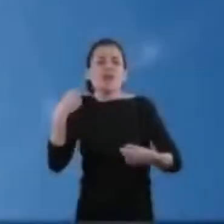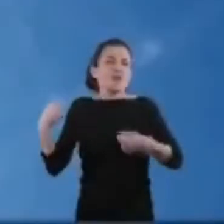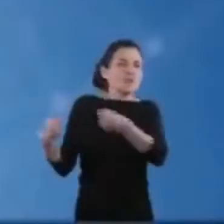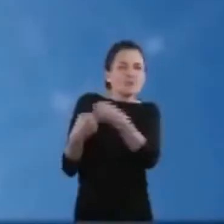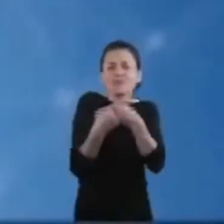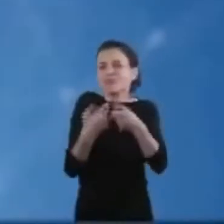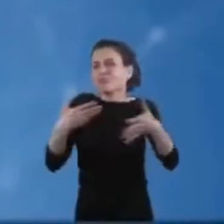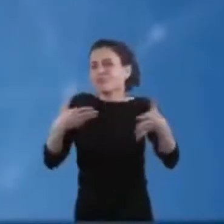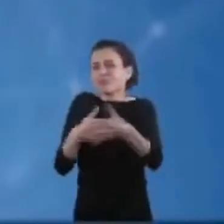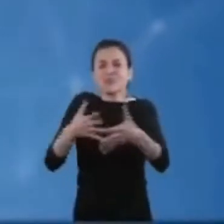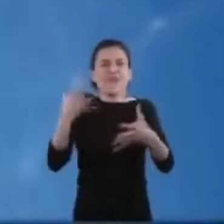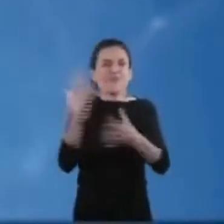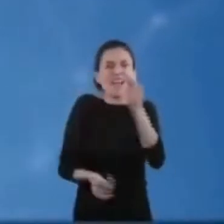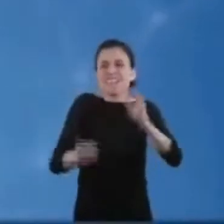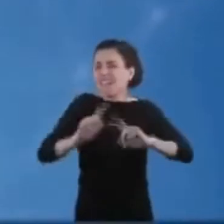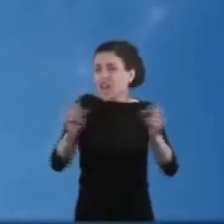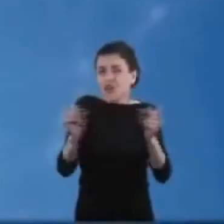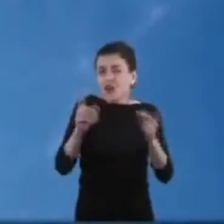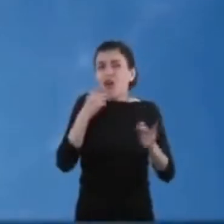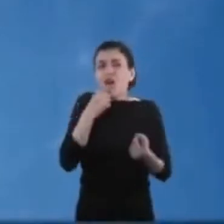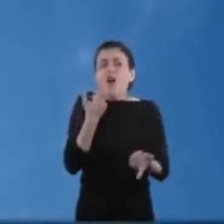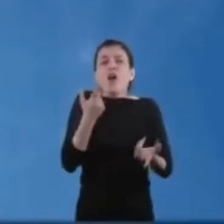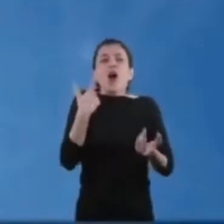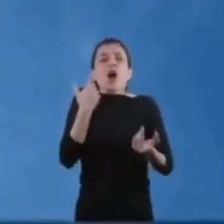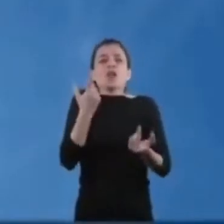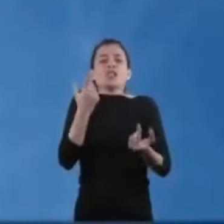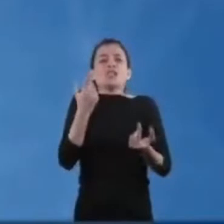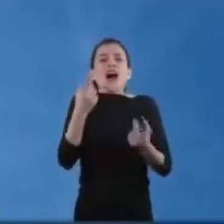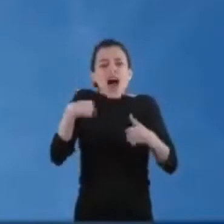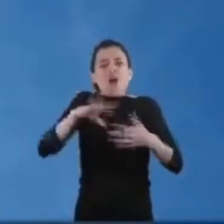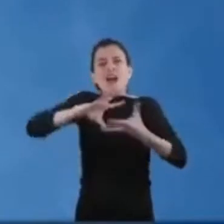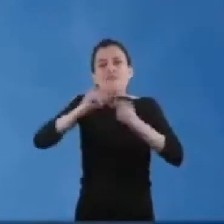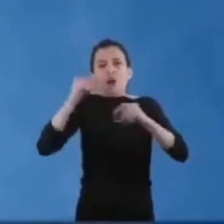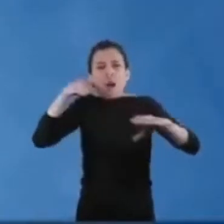Cruce la cordillera con un túnel, ¿no? Serpenteándola.